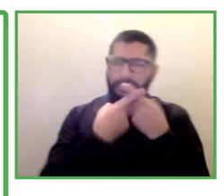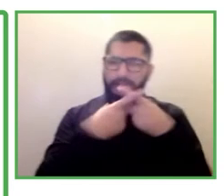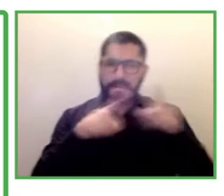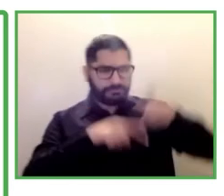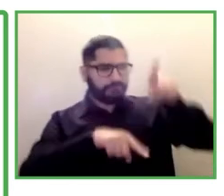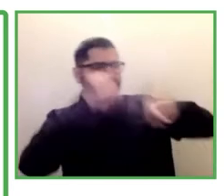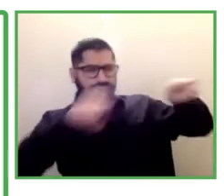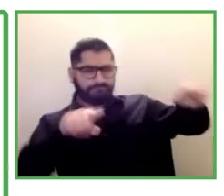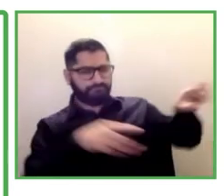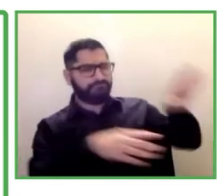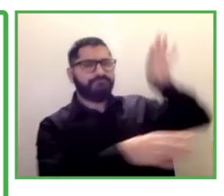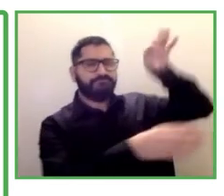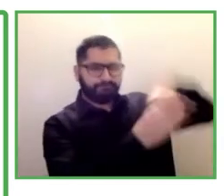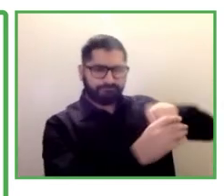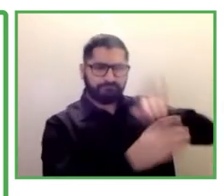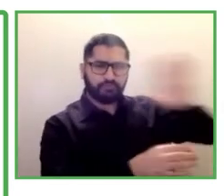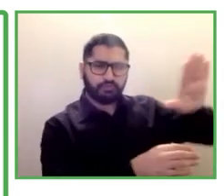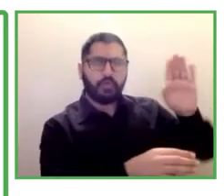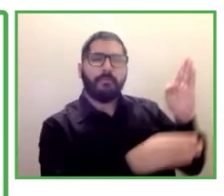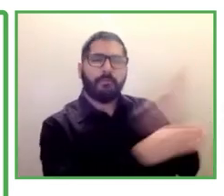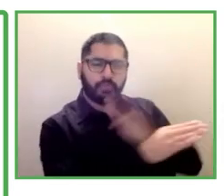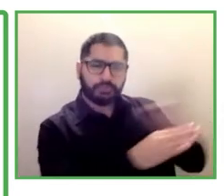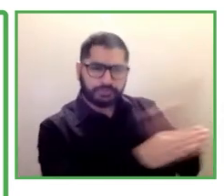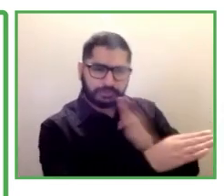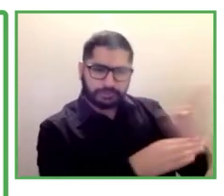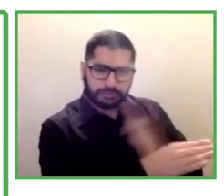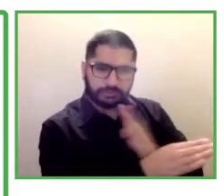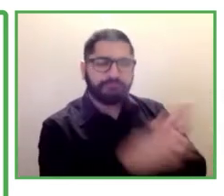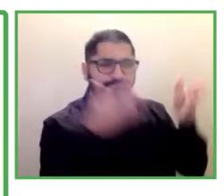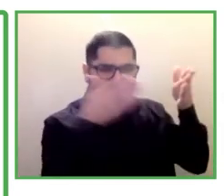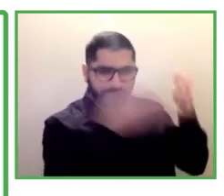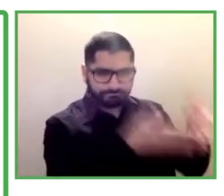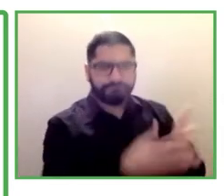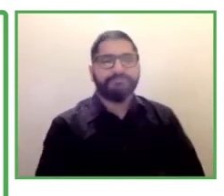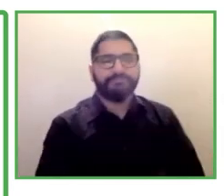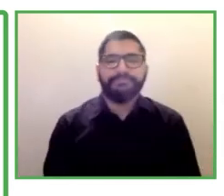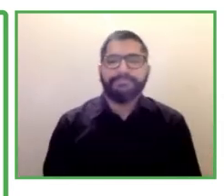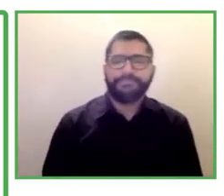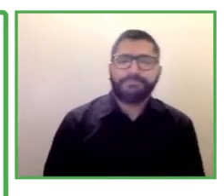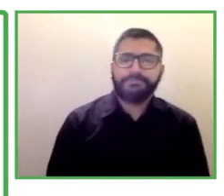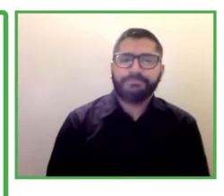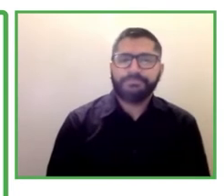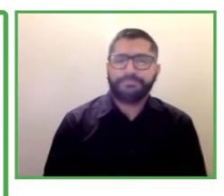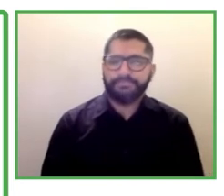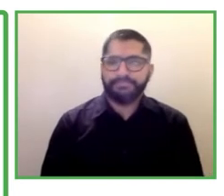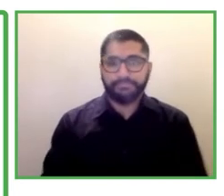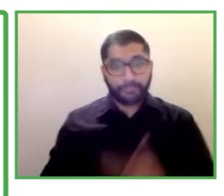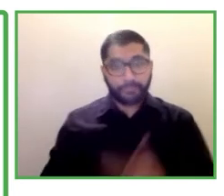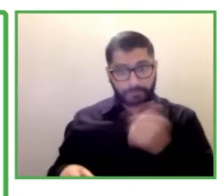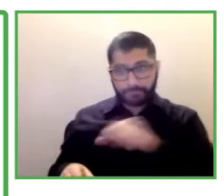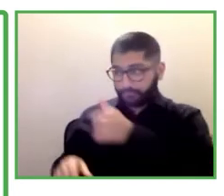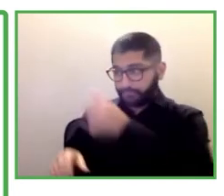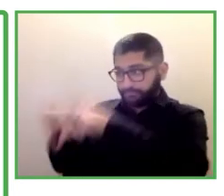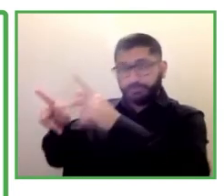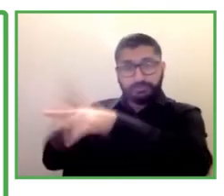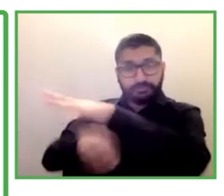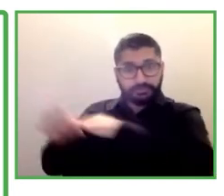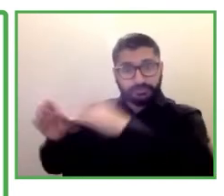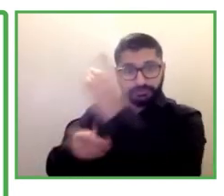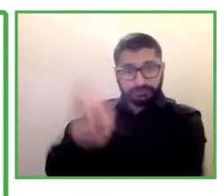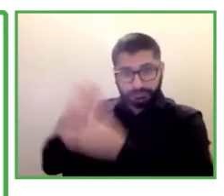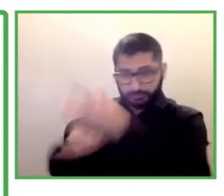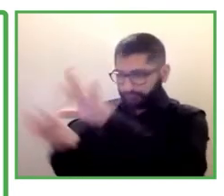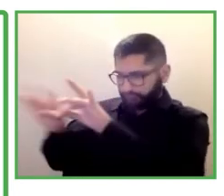Las posiciones son planificadas y tienen que ser de mínimo 4 semanas. Y hay que